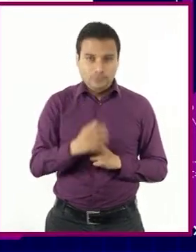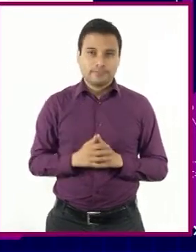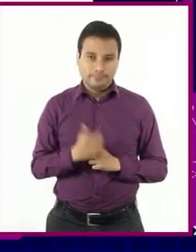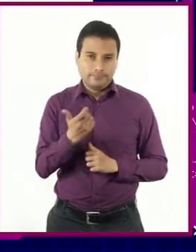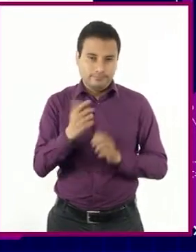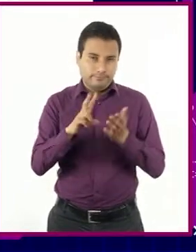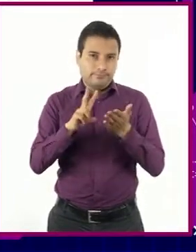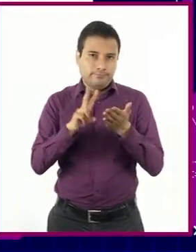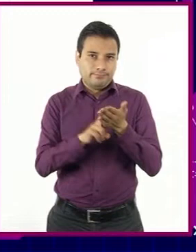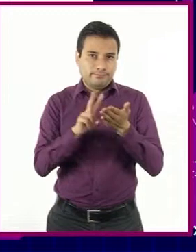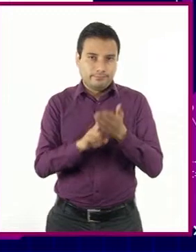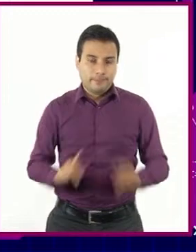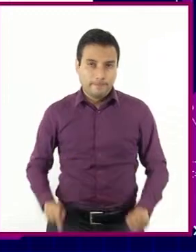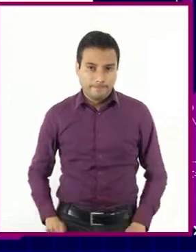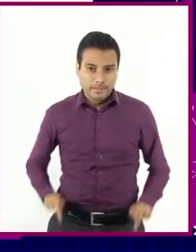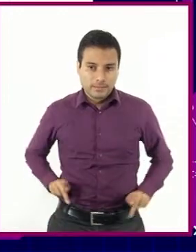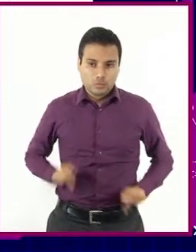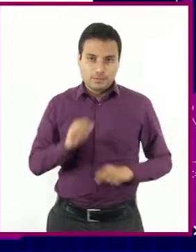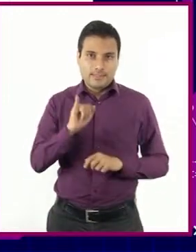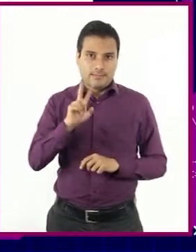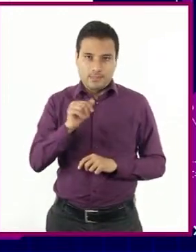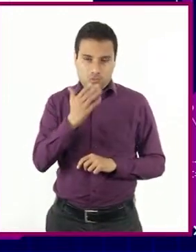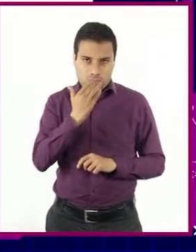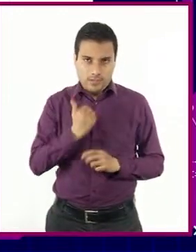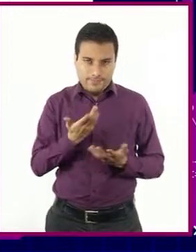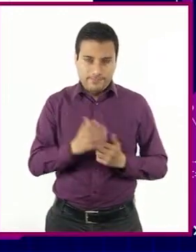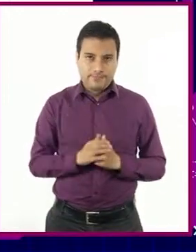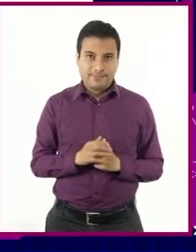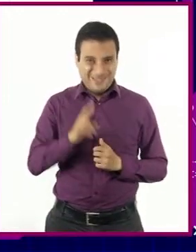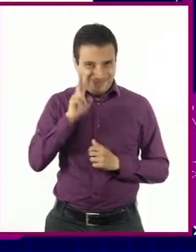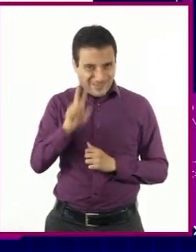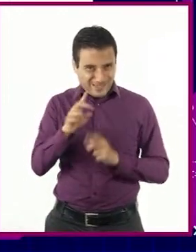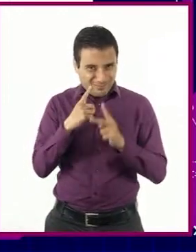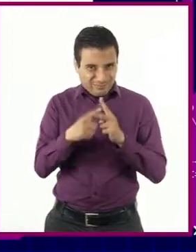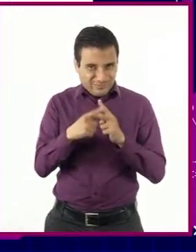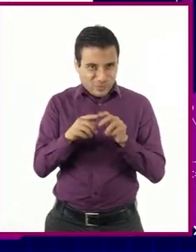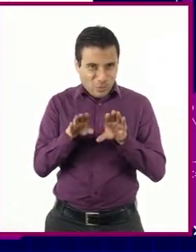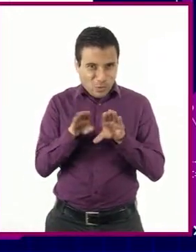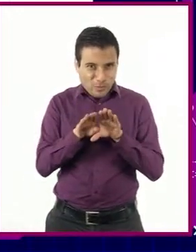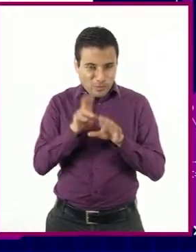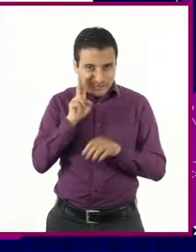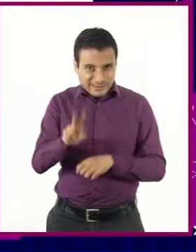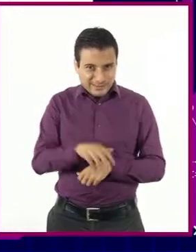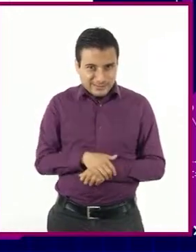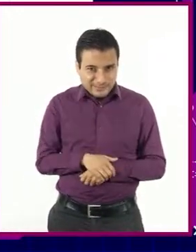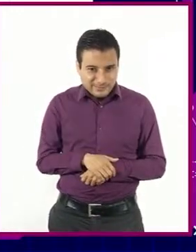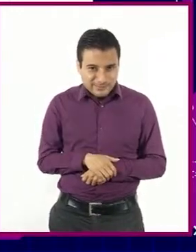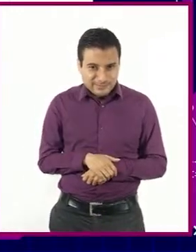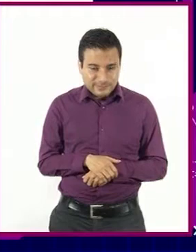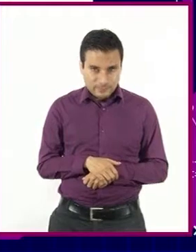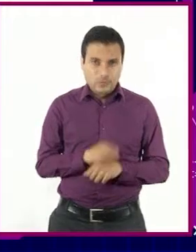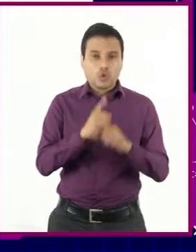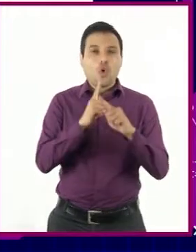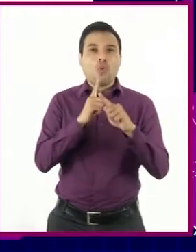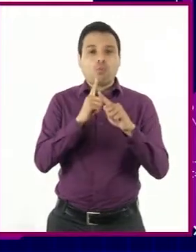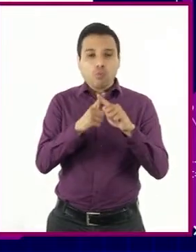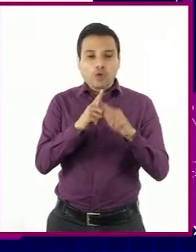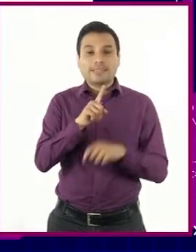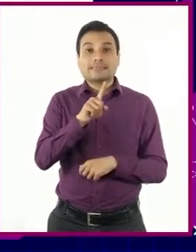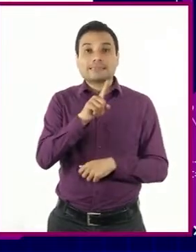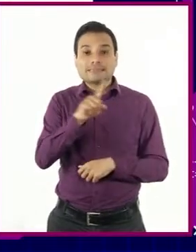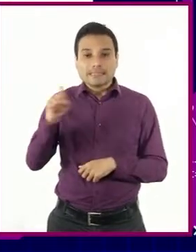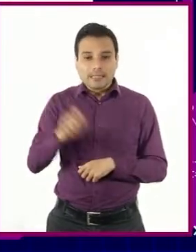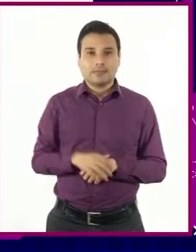del pantalón sin IVA. Fíjate cómo se multiplicó el precio de la prenda por 100 y se dividió